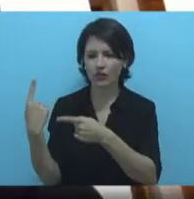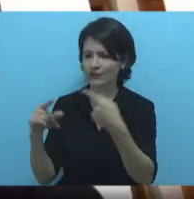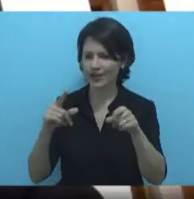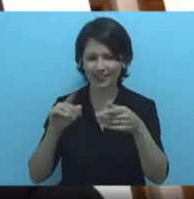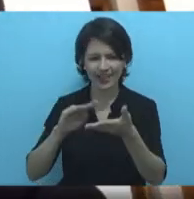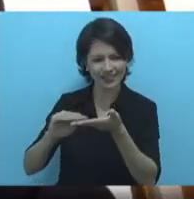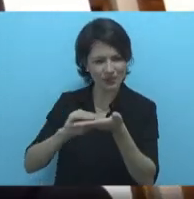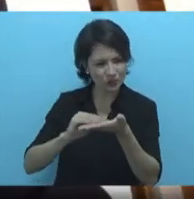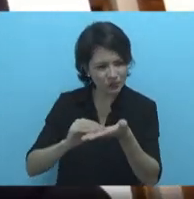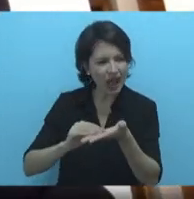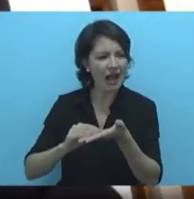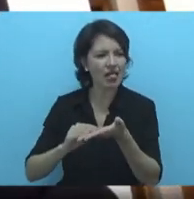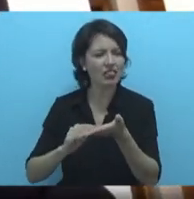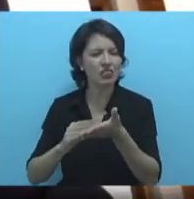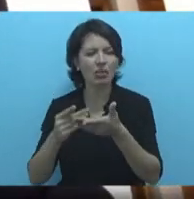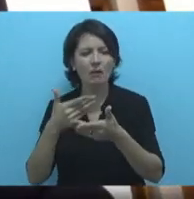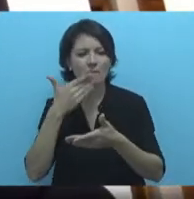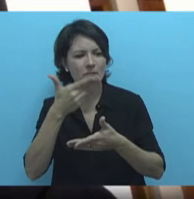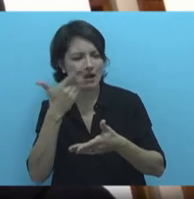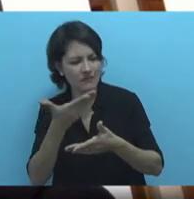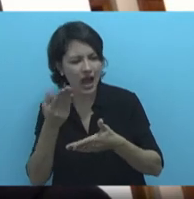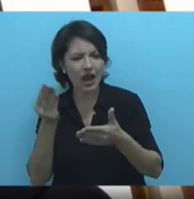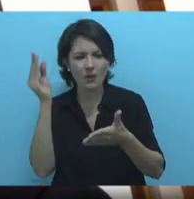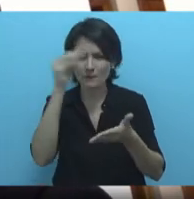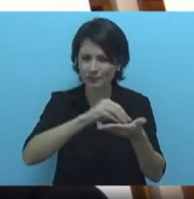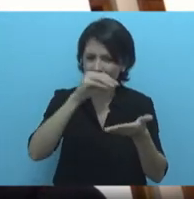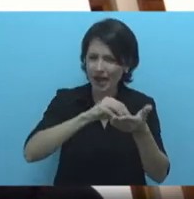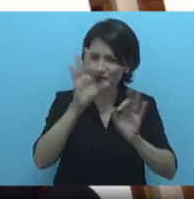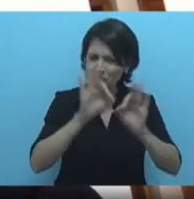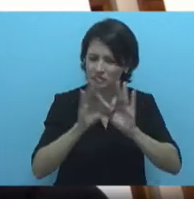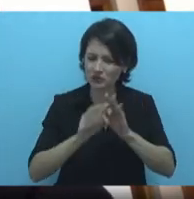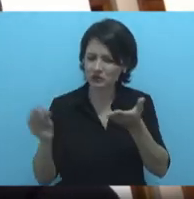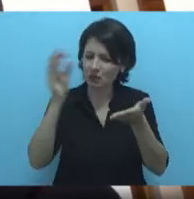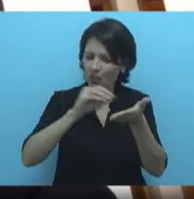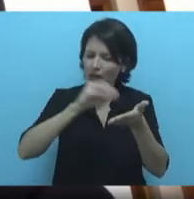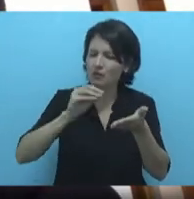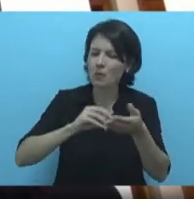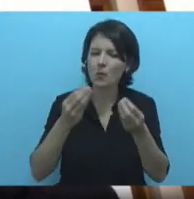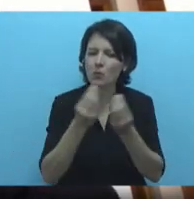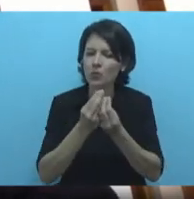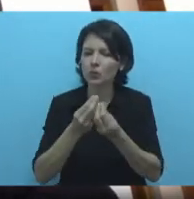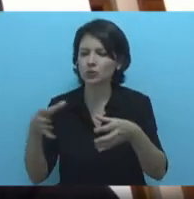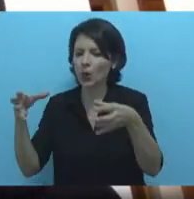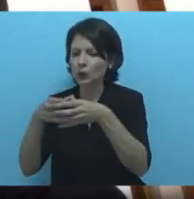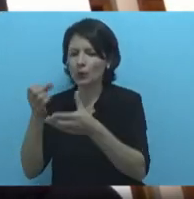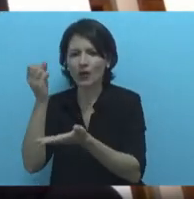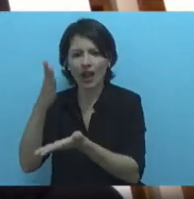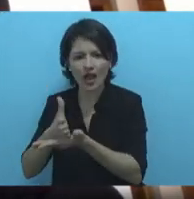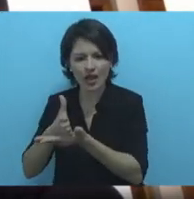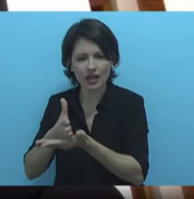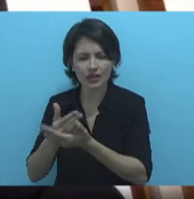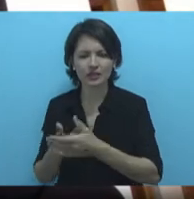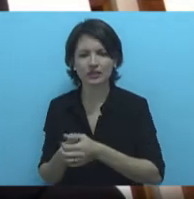enriquecieron que trabajaron muchísimo fundamentalmente en la comisión de derechos y garantías donde